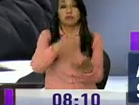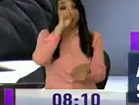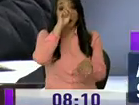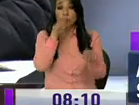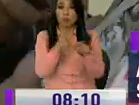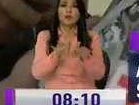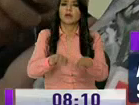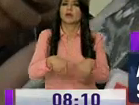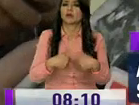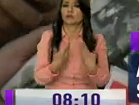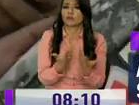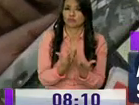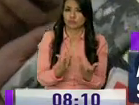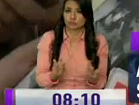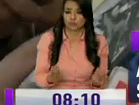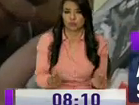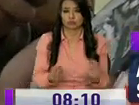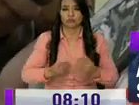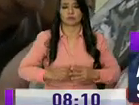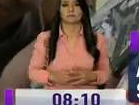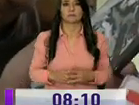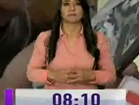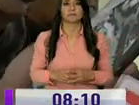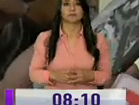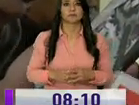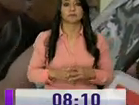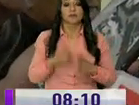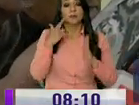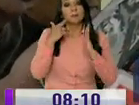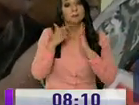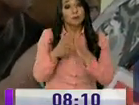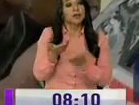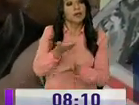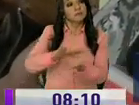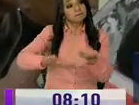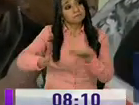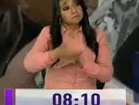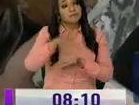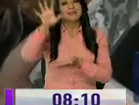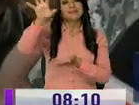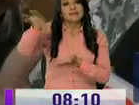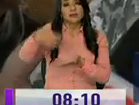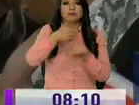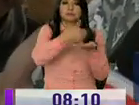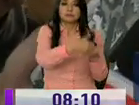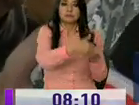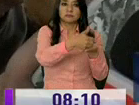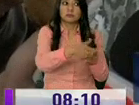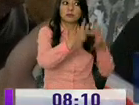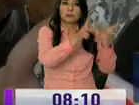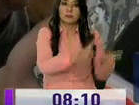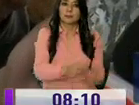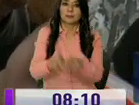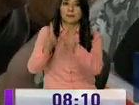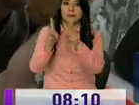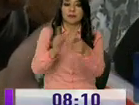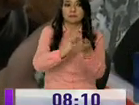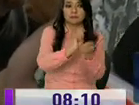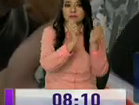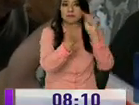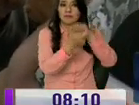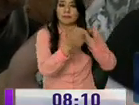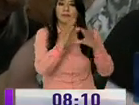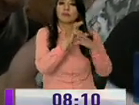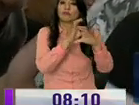dicha medida. En cuanto a beneficios que podemos dar como Estado, principalmente un plan de renovación de la